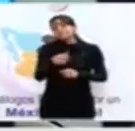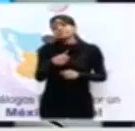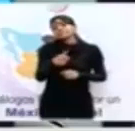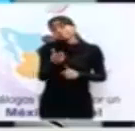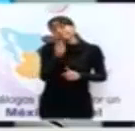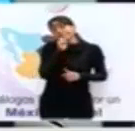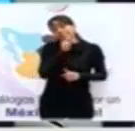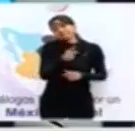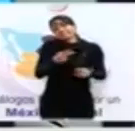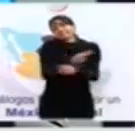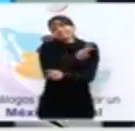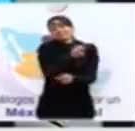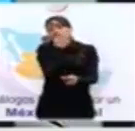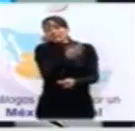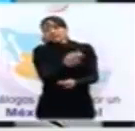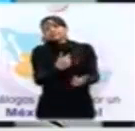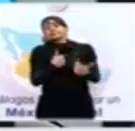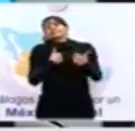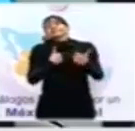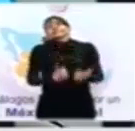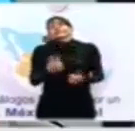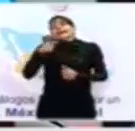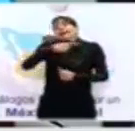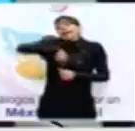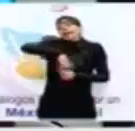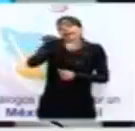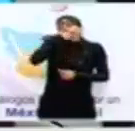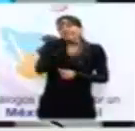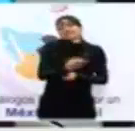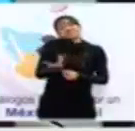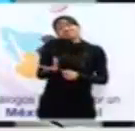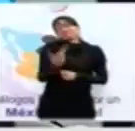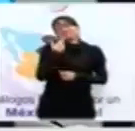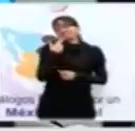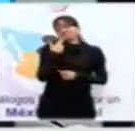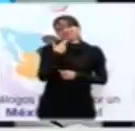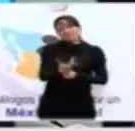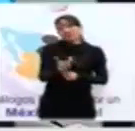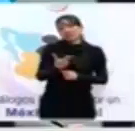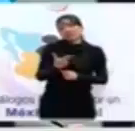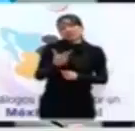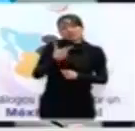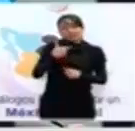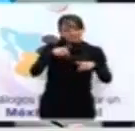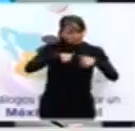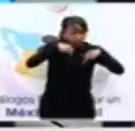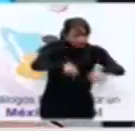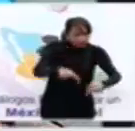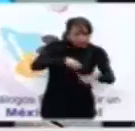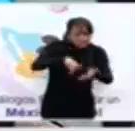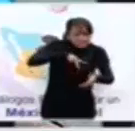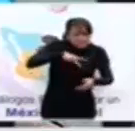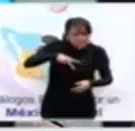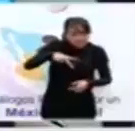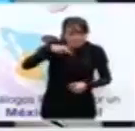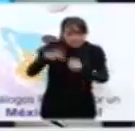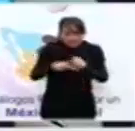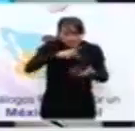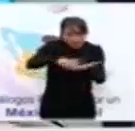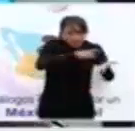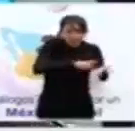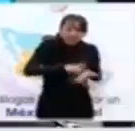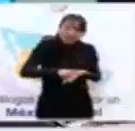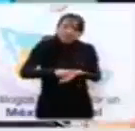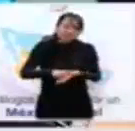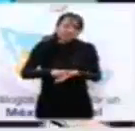tiene. Ellos establecieron una definición que era más fácil comprar los alimentos fuera del país que producirlos en México